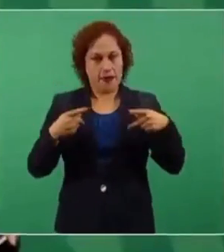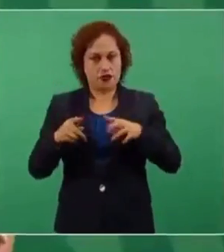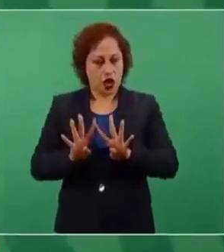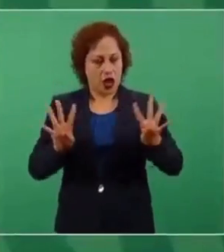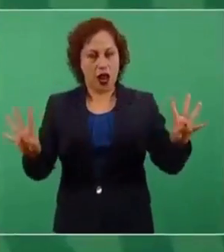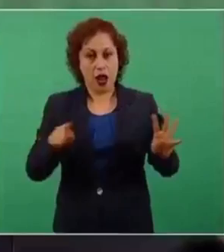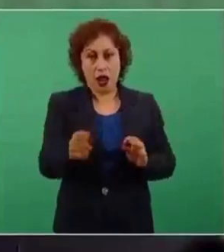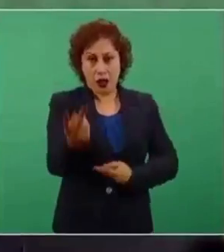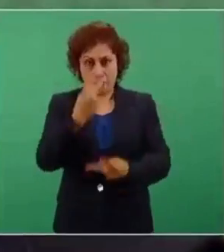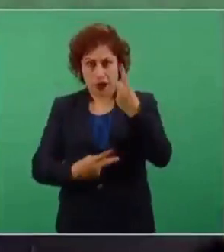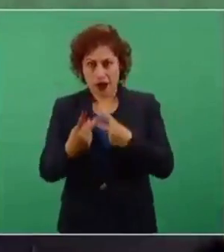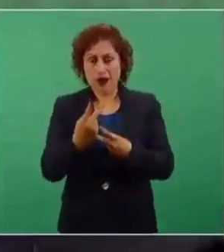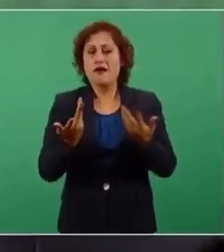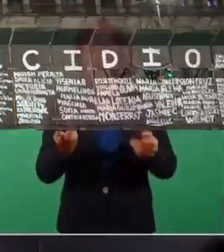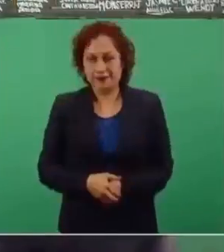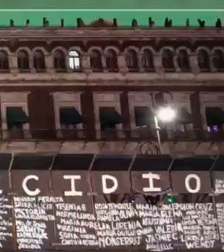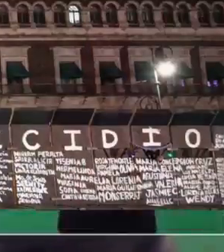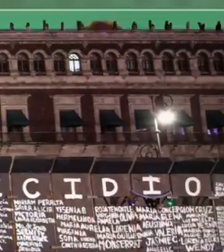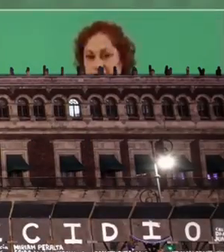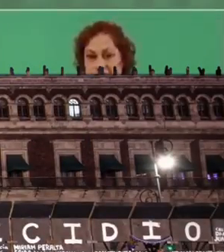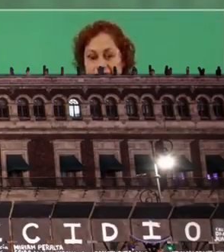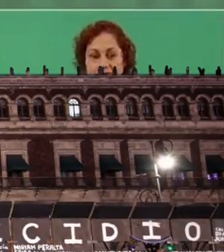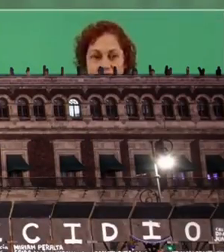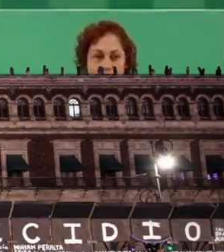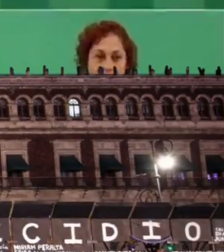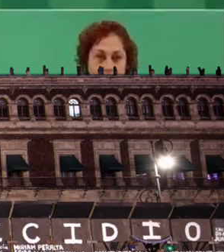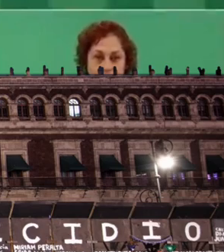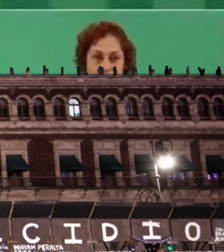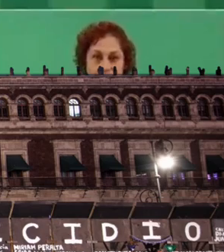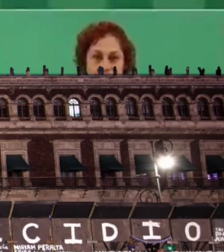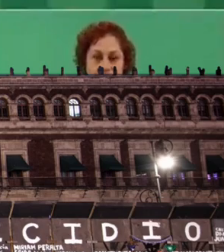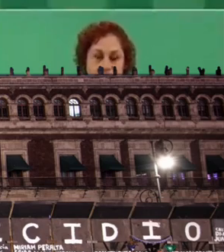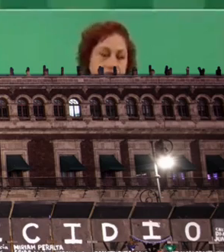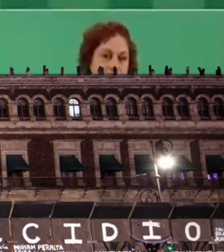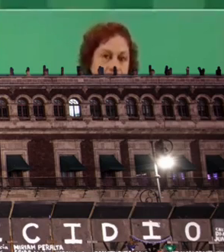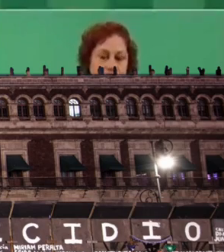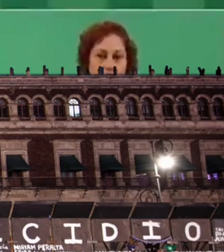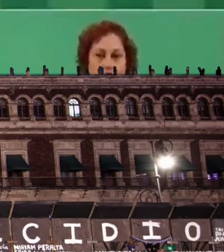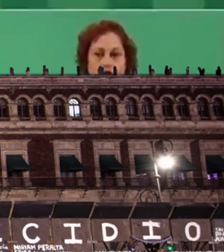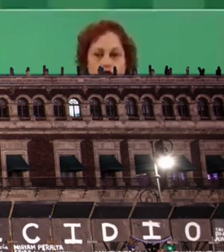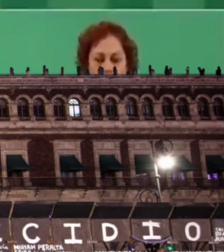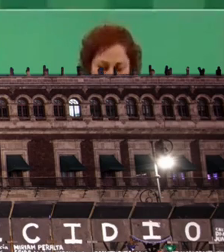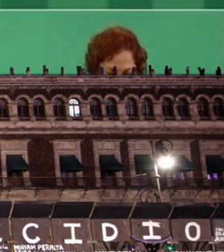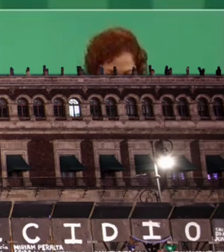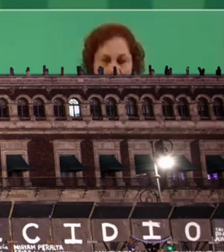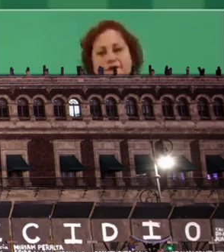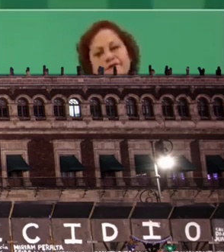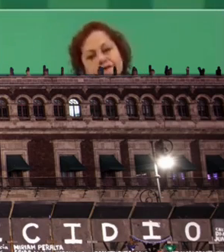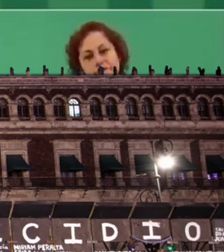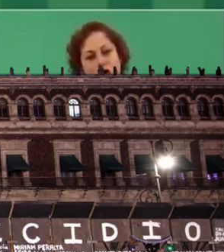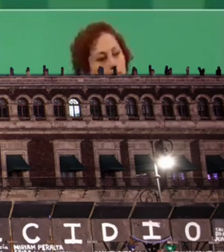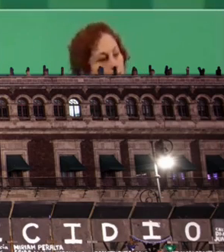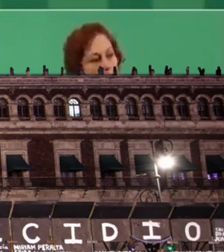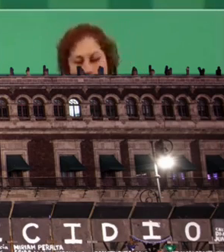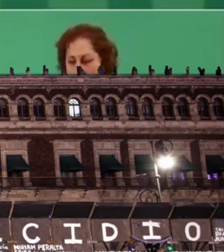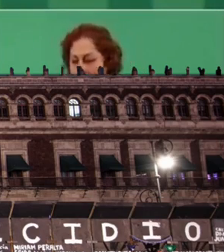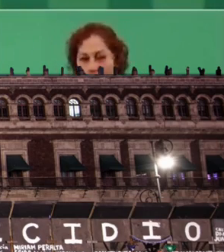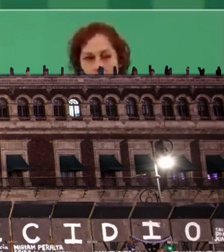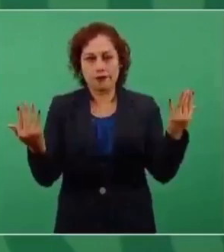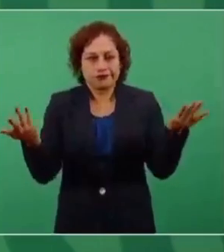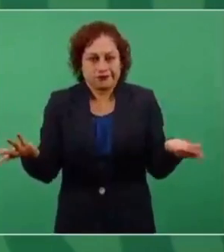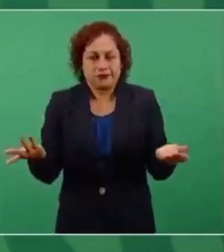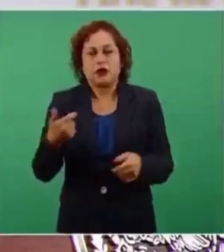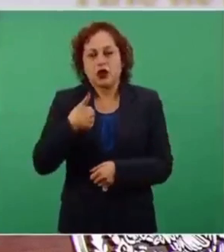quemar la puerta del palacio. Entonces, teníamos que poner el muro al final. Yo dije, van a